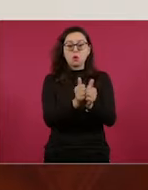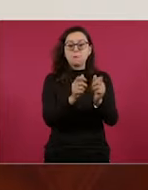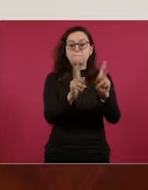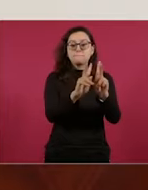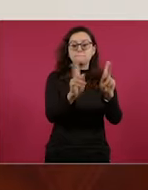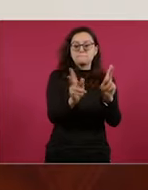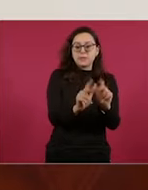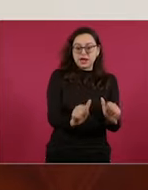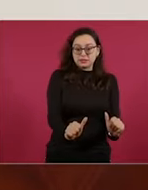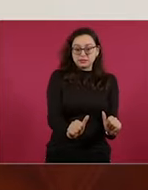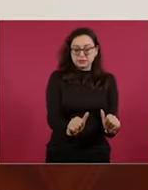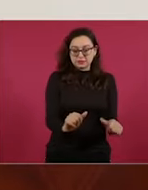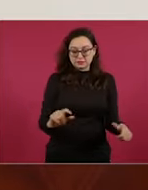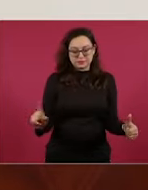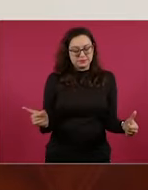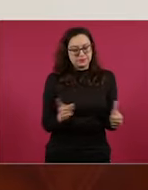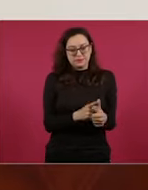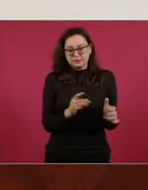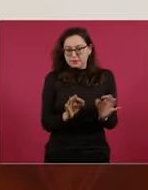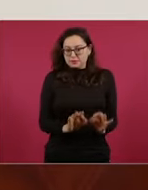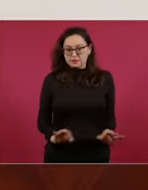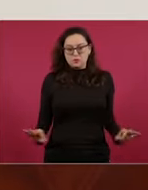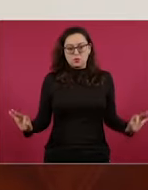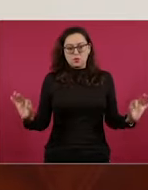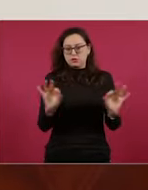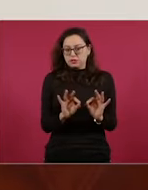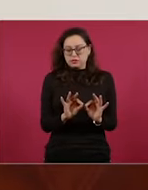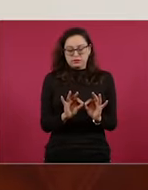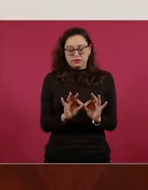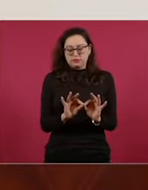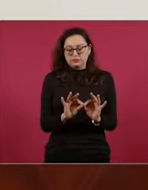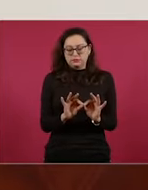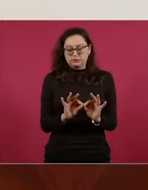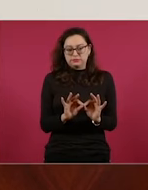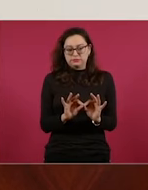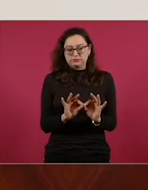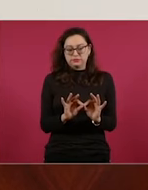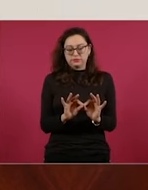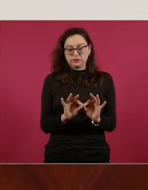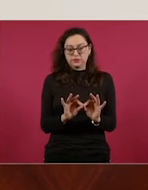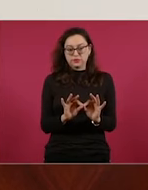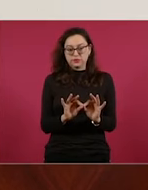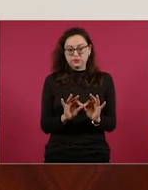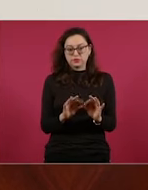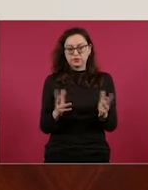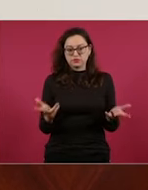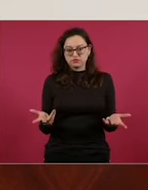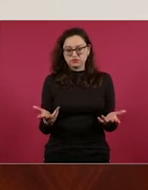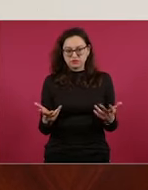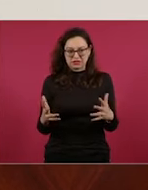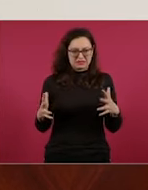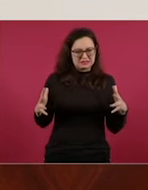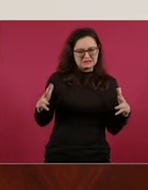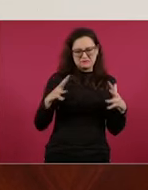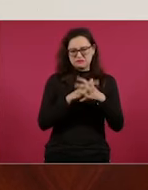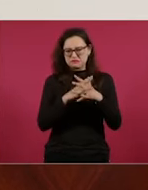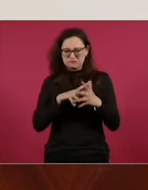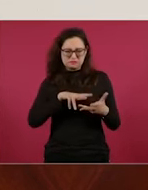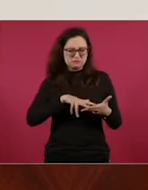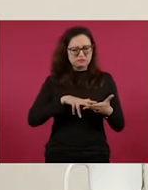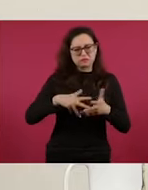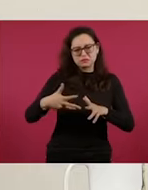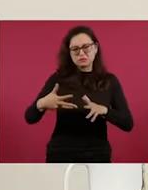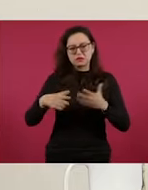Andrés Manuel López Obrador dio a conocer detalles de su llamada con los mandatarios de Brasil y de Colombia, Luis Ignacio Lula da Silva y Gustavo